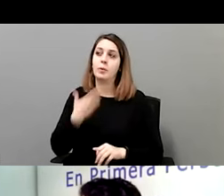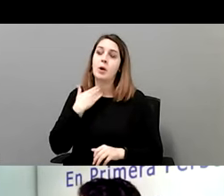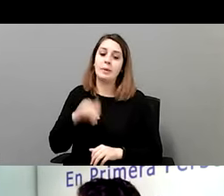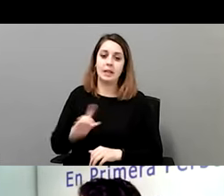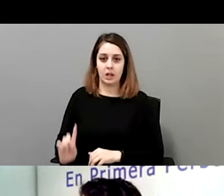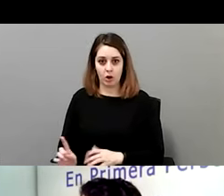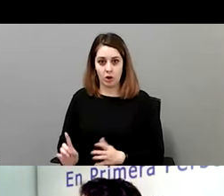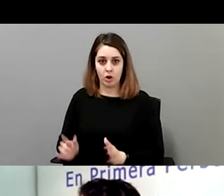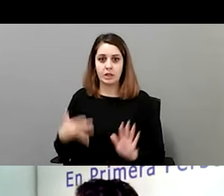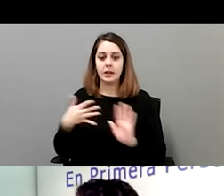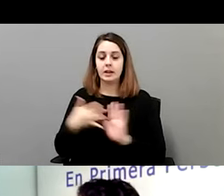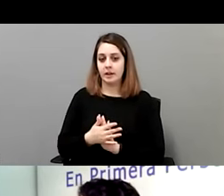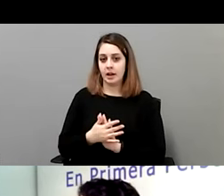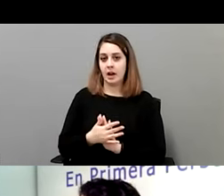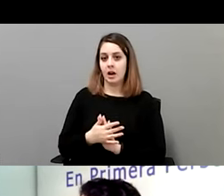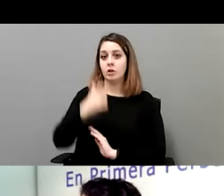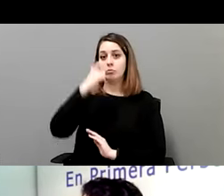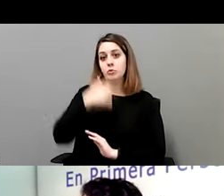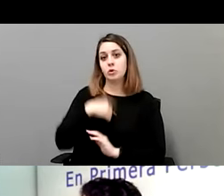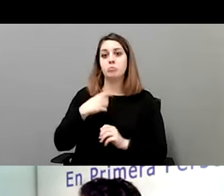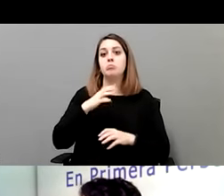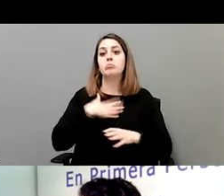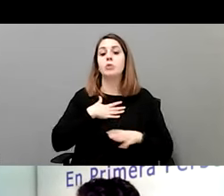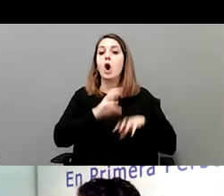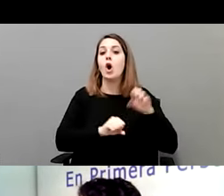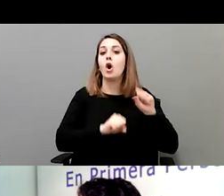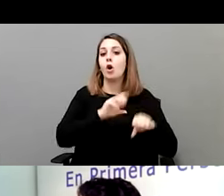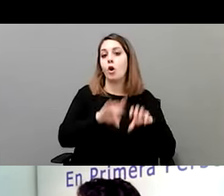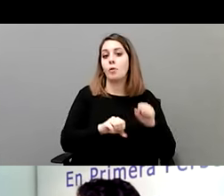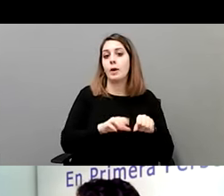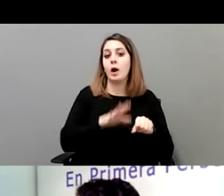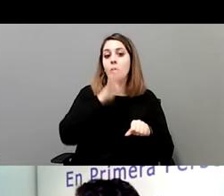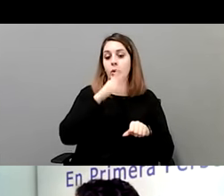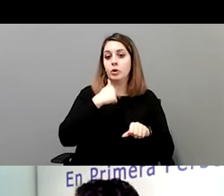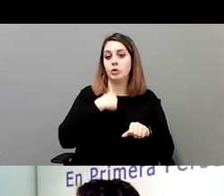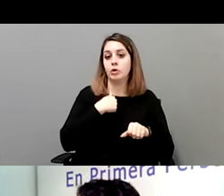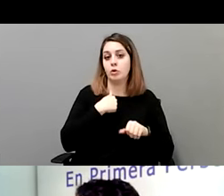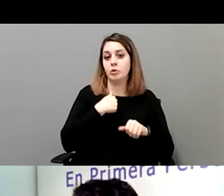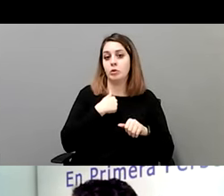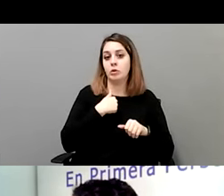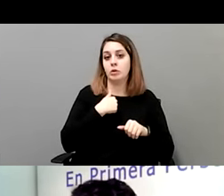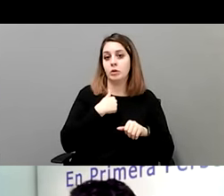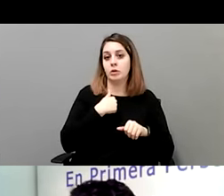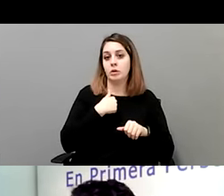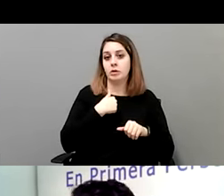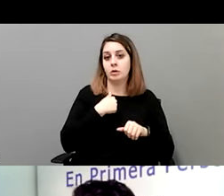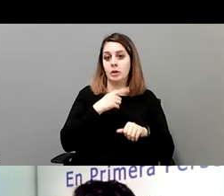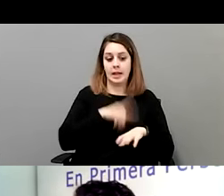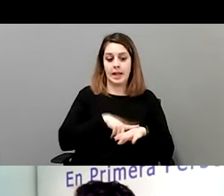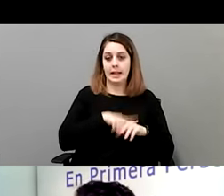yo me voy de compras porque dependo, o sea, tengo mi propio